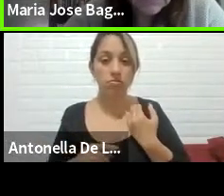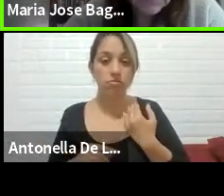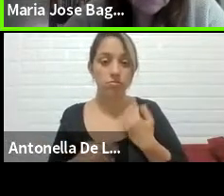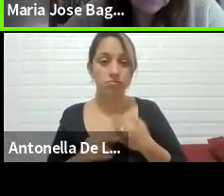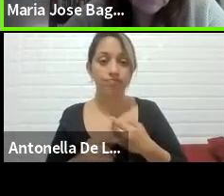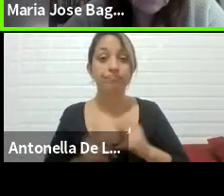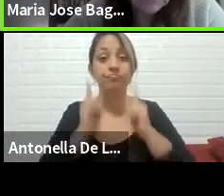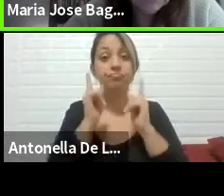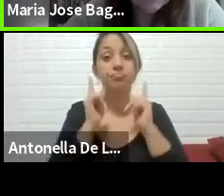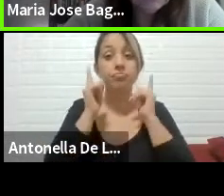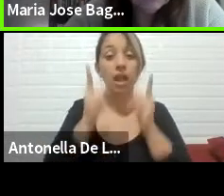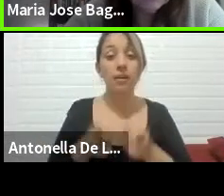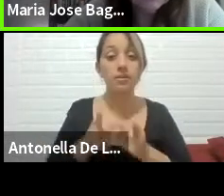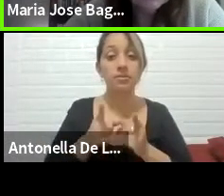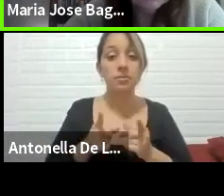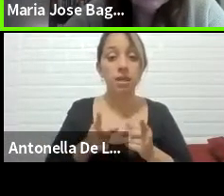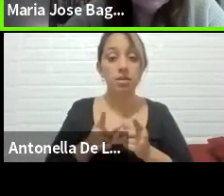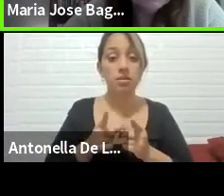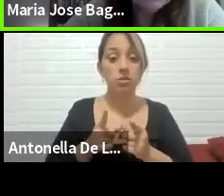También